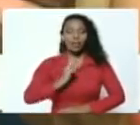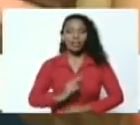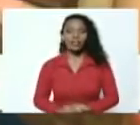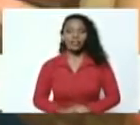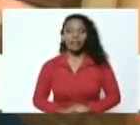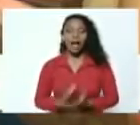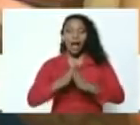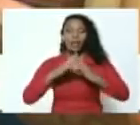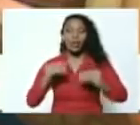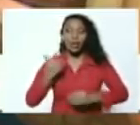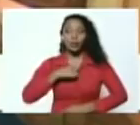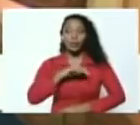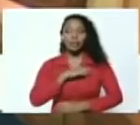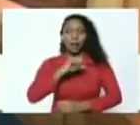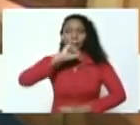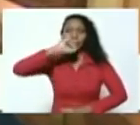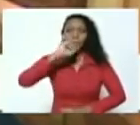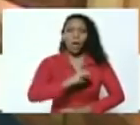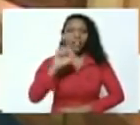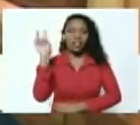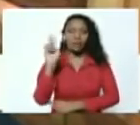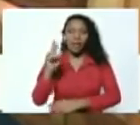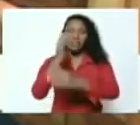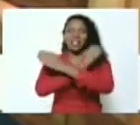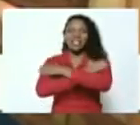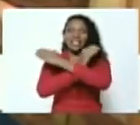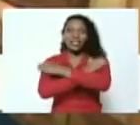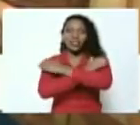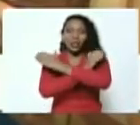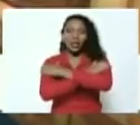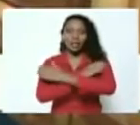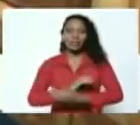toda nuestra amada Venezuela. Felicidades.